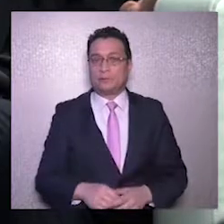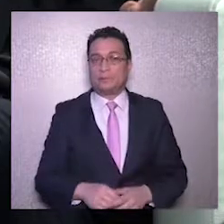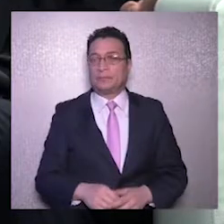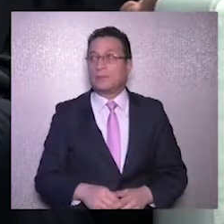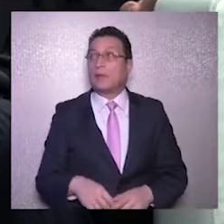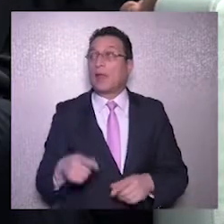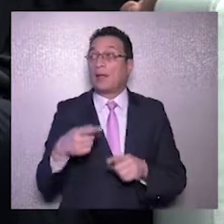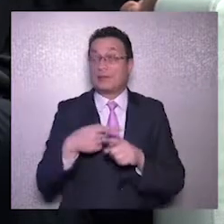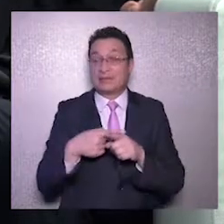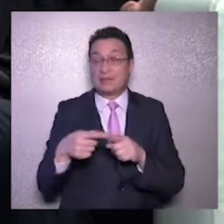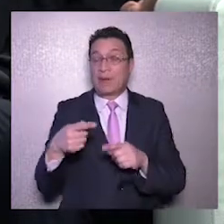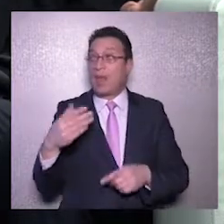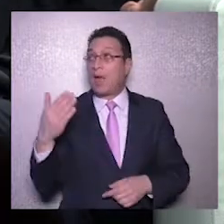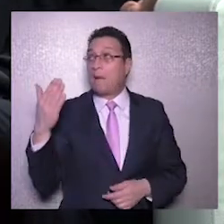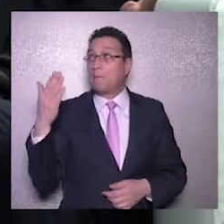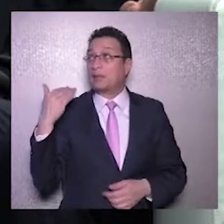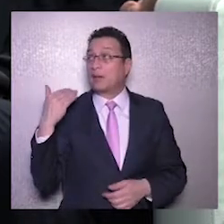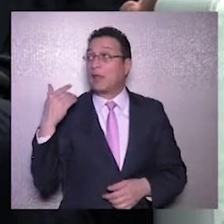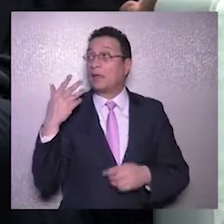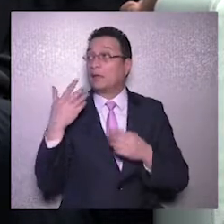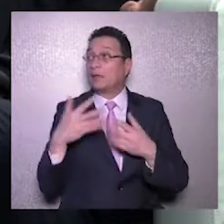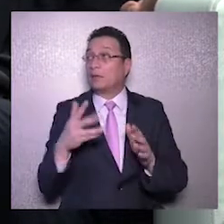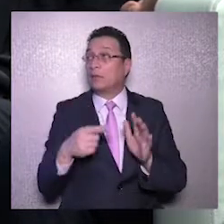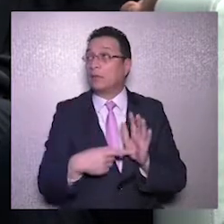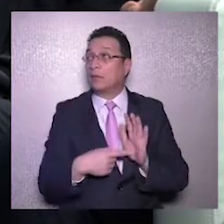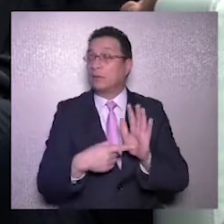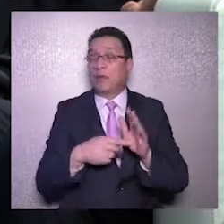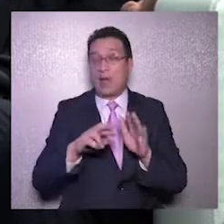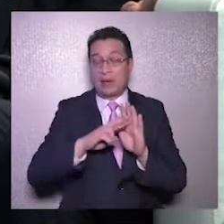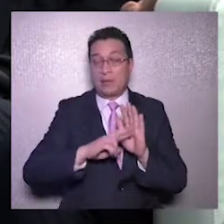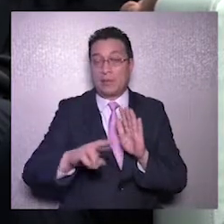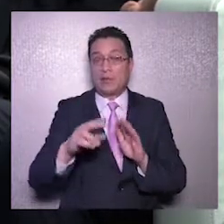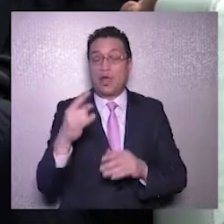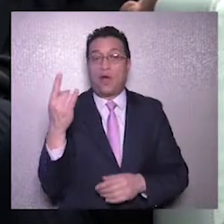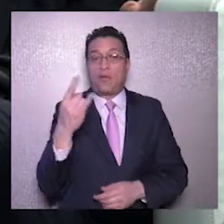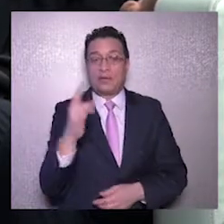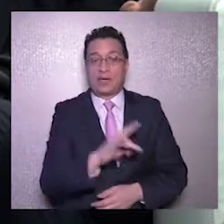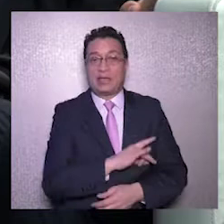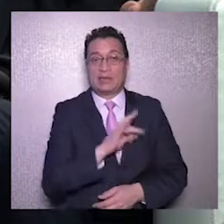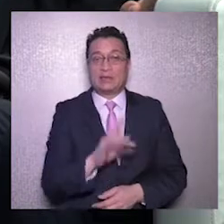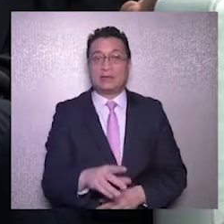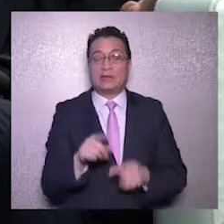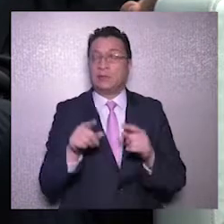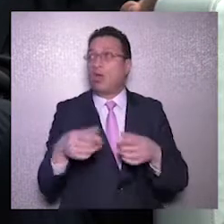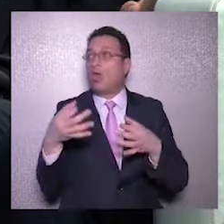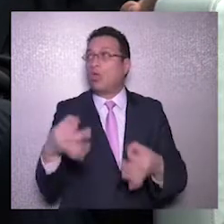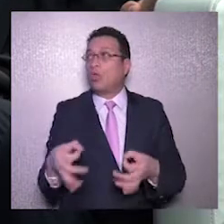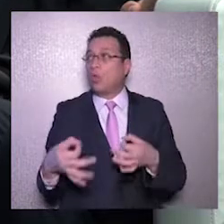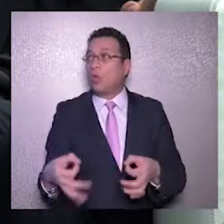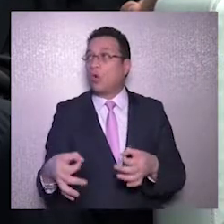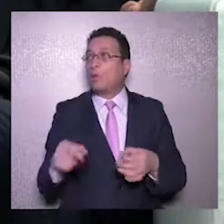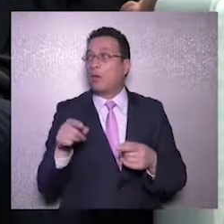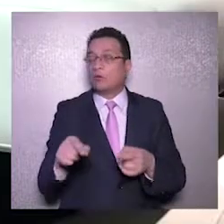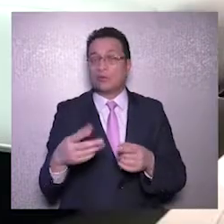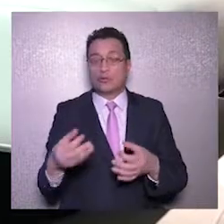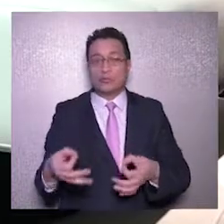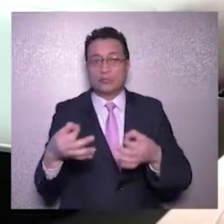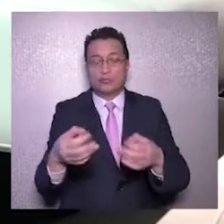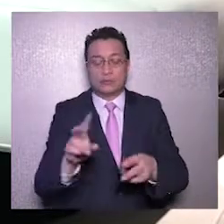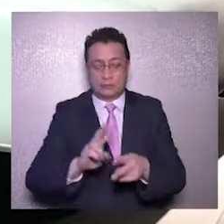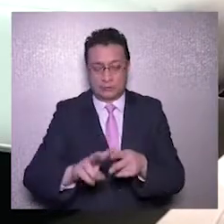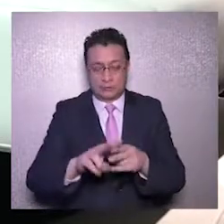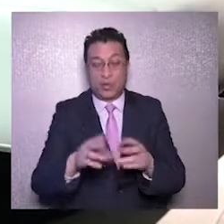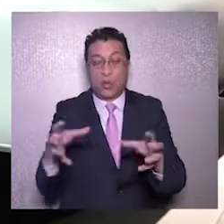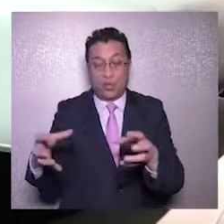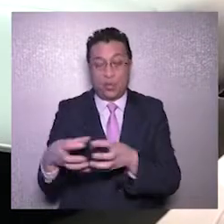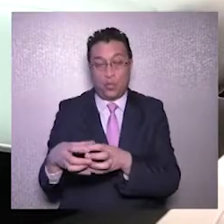La semana antepasada, el jueves antepasado, en la Casa Central de la Universidad de Chile se presentó este documento, muy interesante, elaborado en conjunto